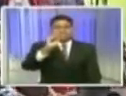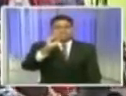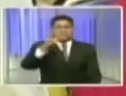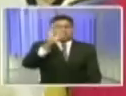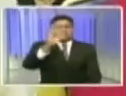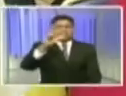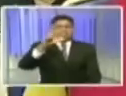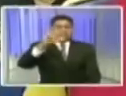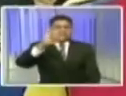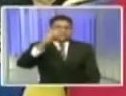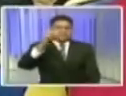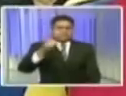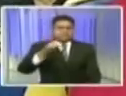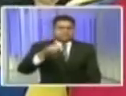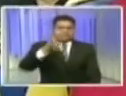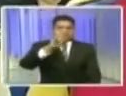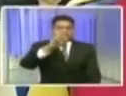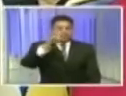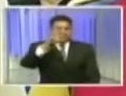la batalla.